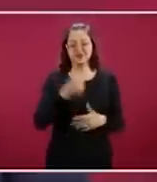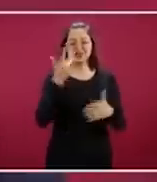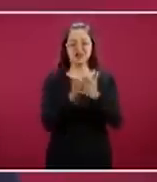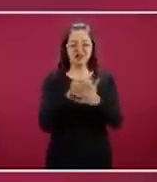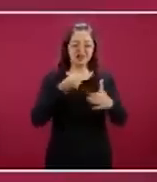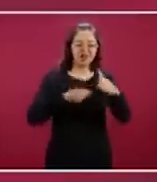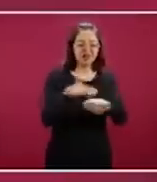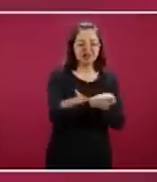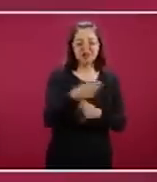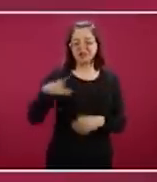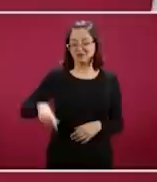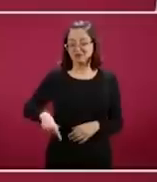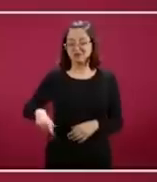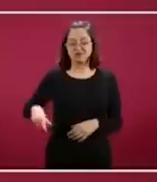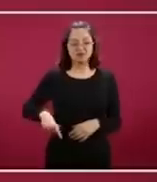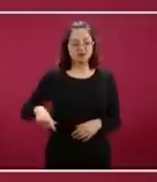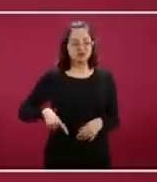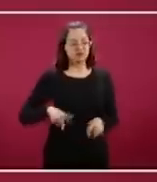quería que saliera